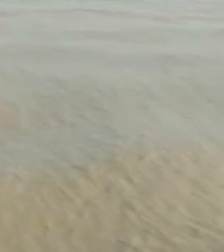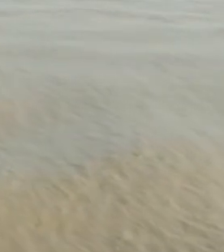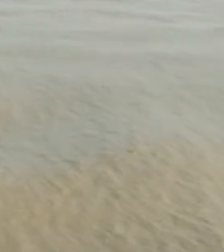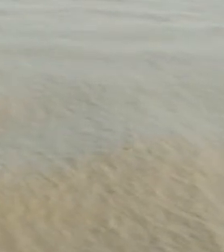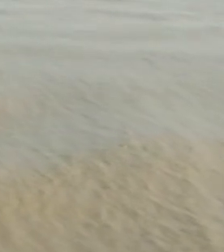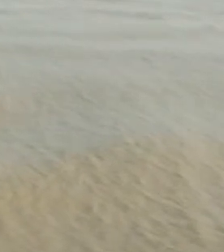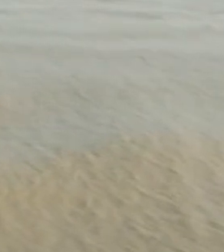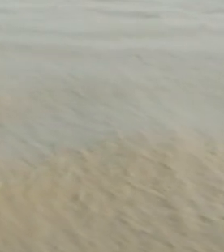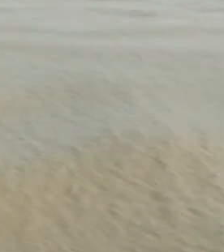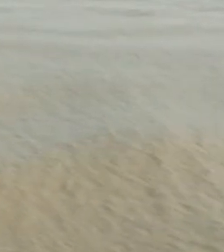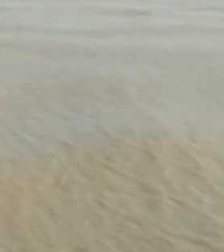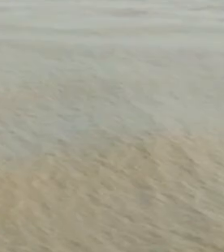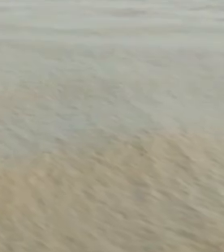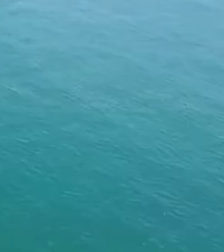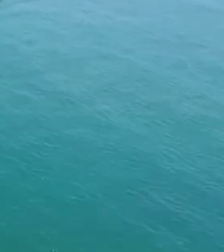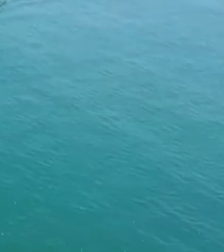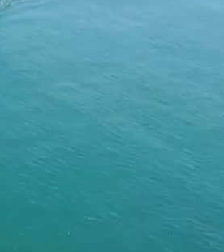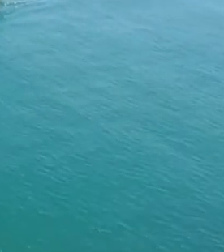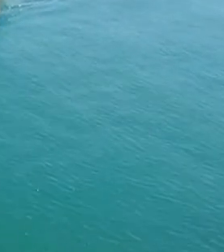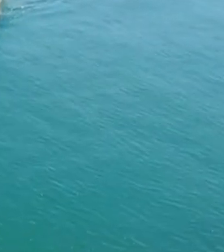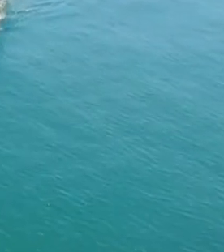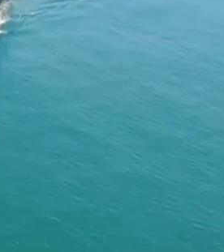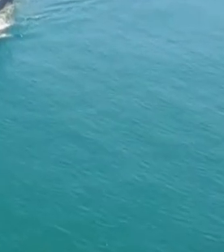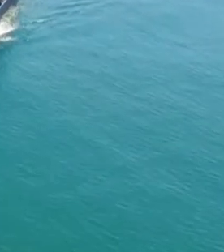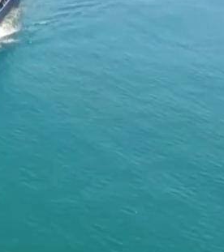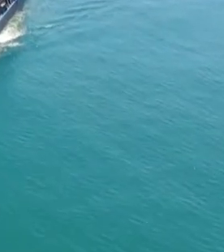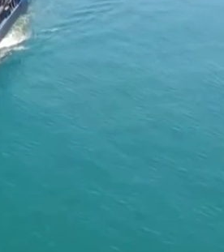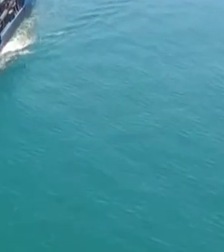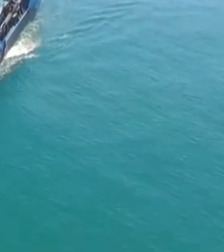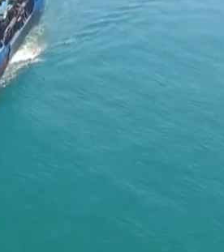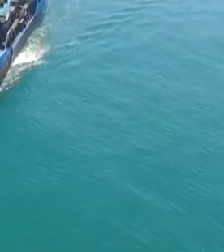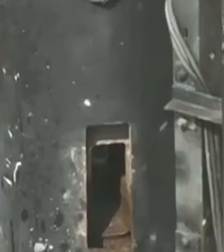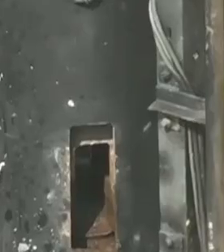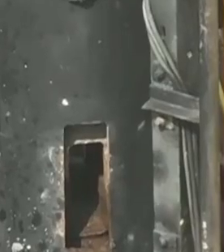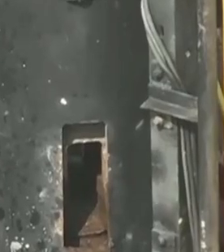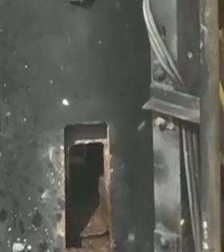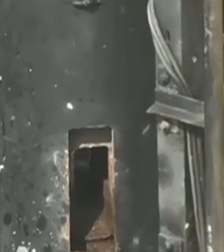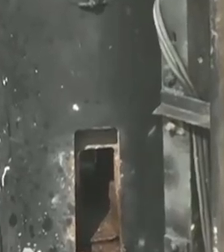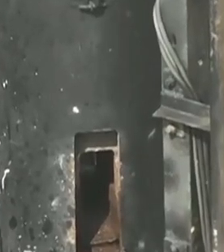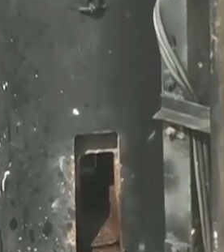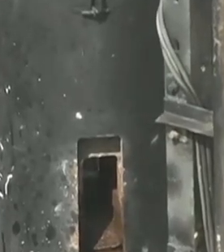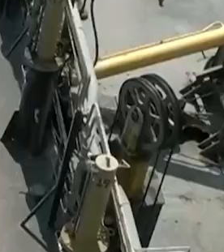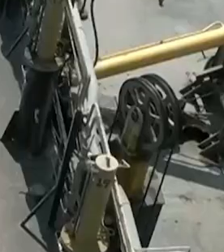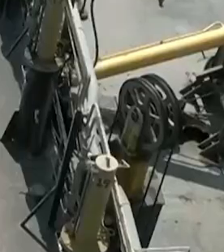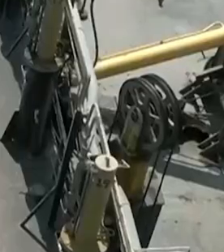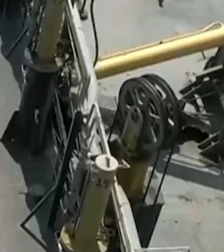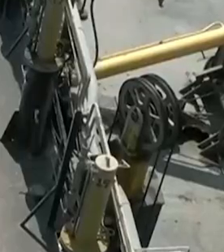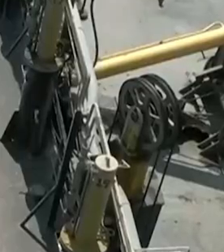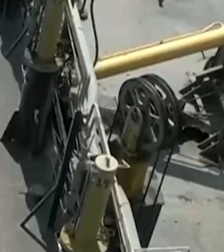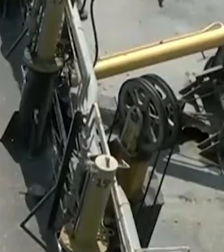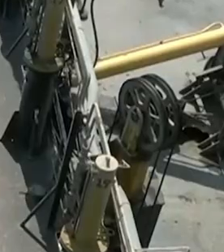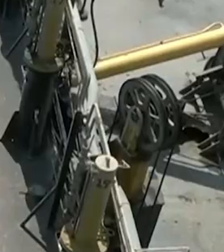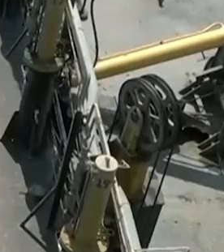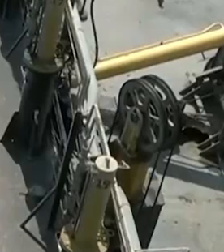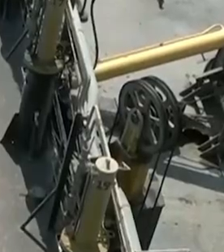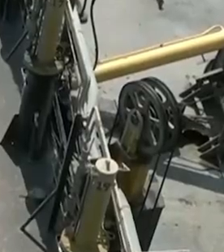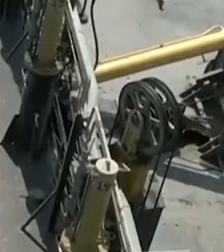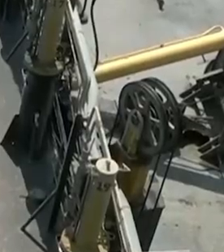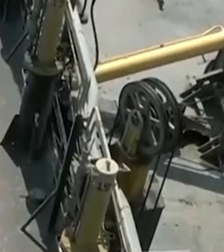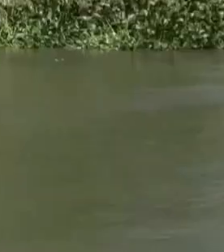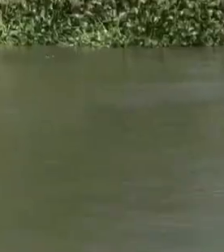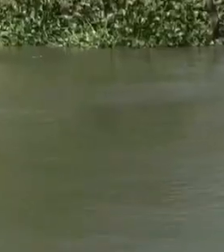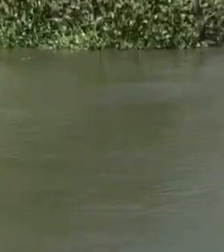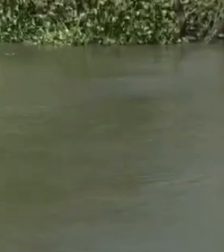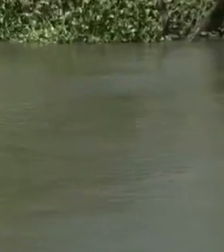de compuertas ubicadas en el fondo de la tolva. Asimismo, cuenta con la bondad de realizar la descarga del material